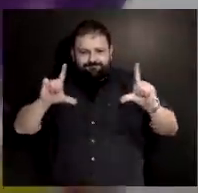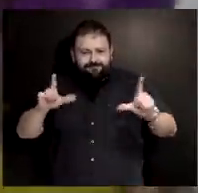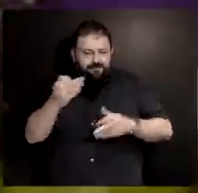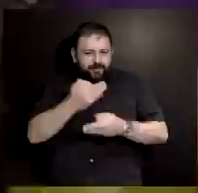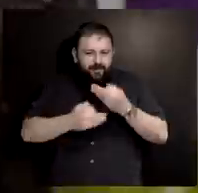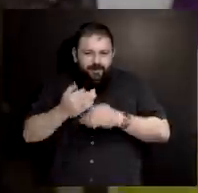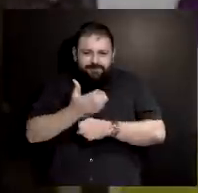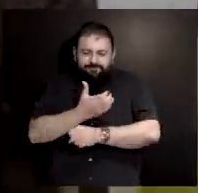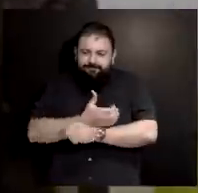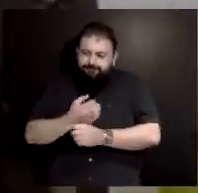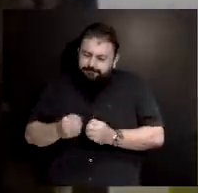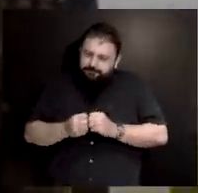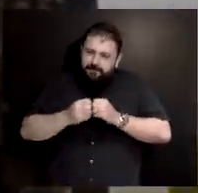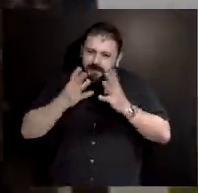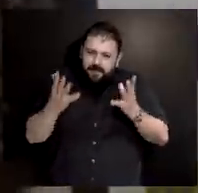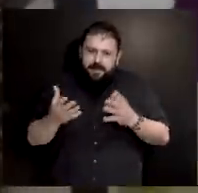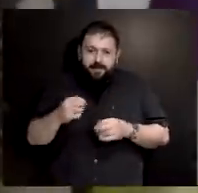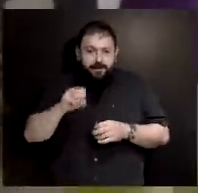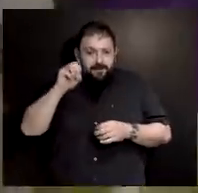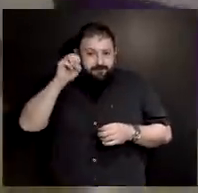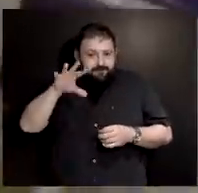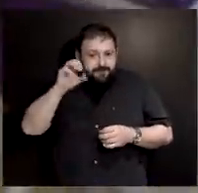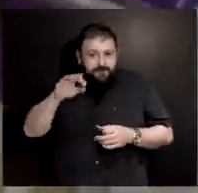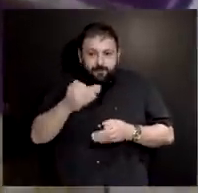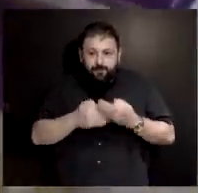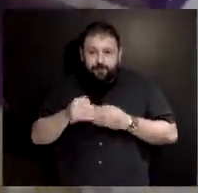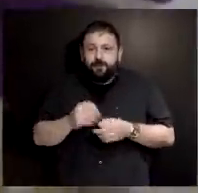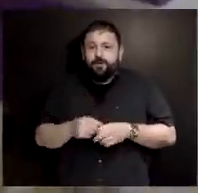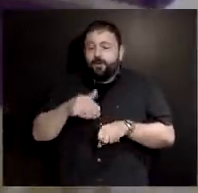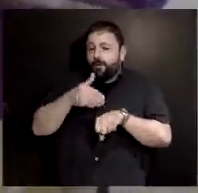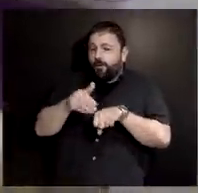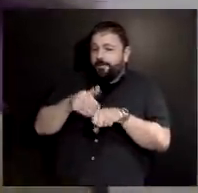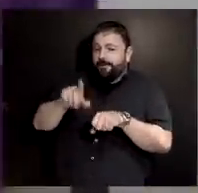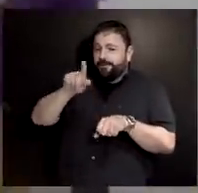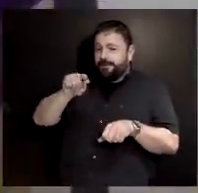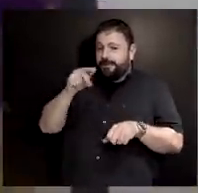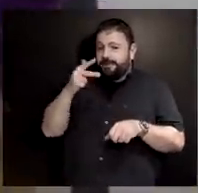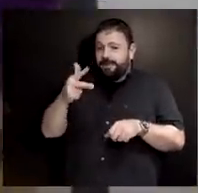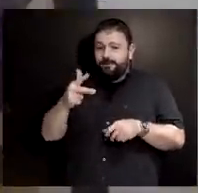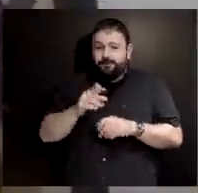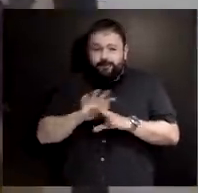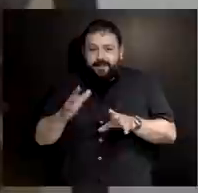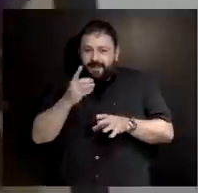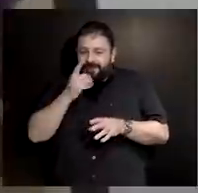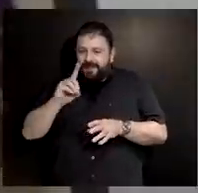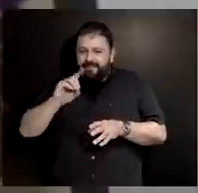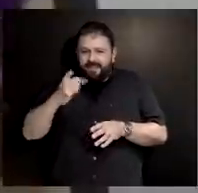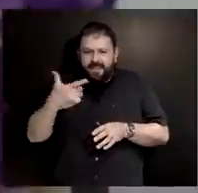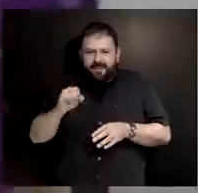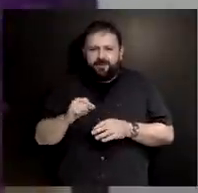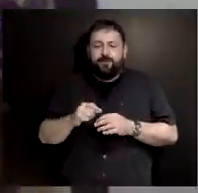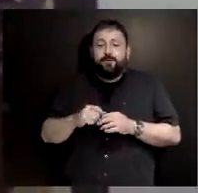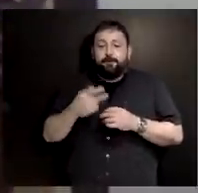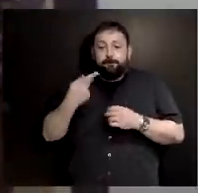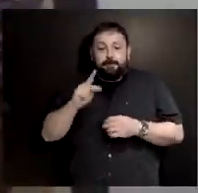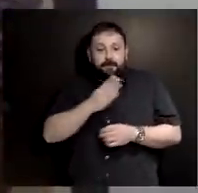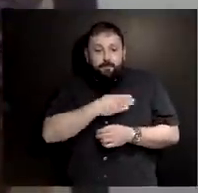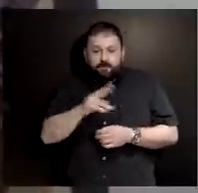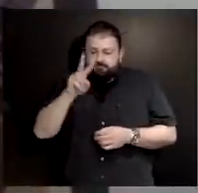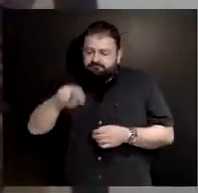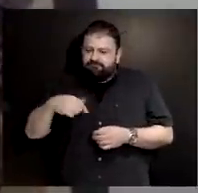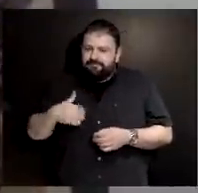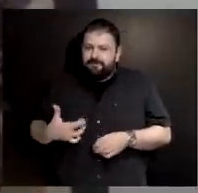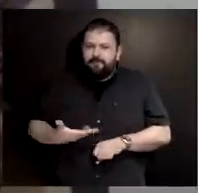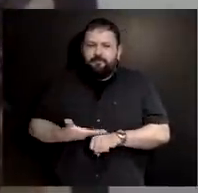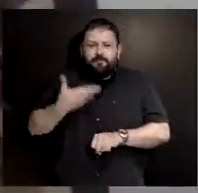transmisión, obviamente en vivo, la transmisión número 78, como bien ya decía Diego. Y bueno, pues muy contentos